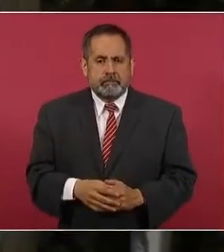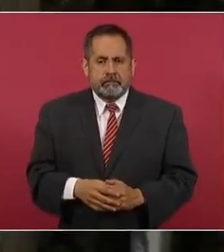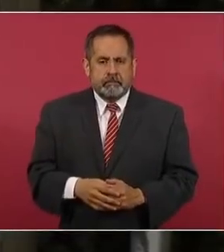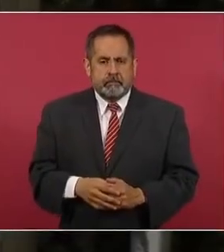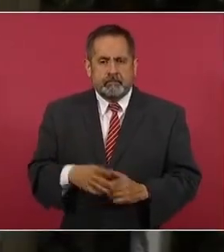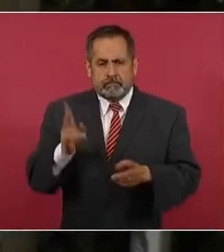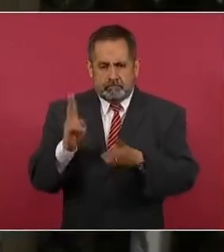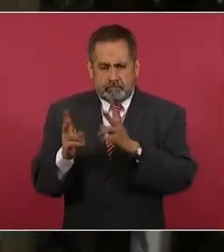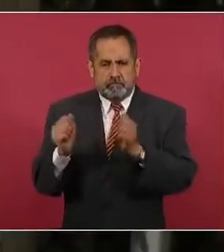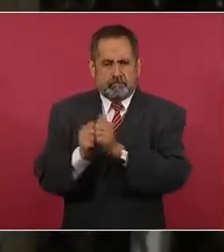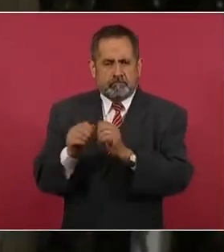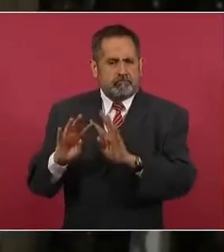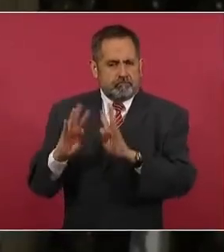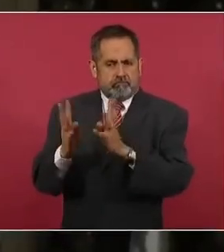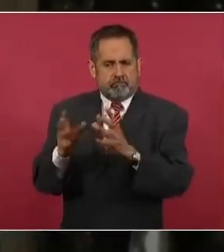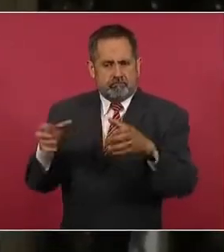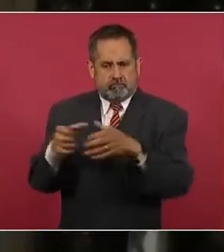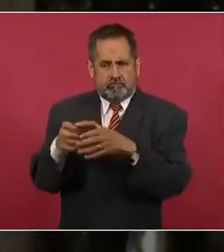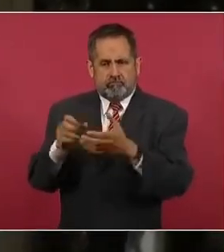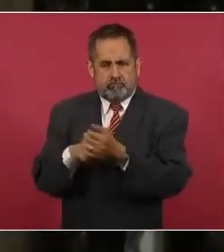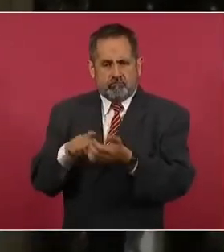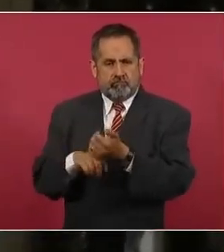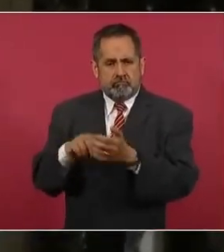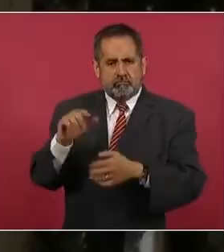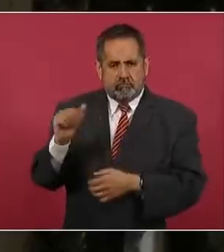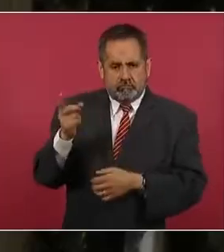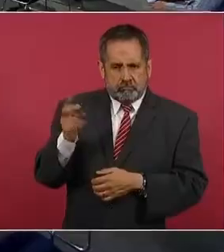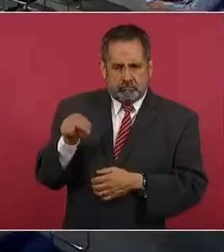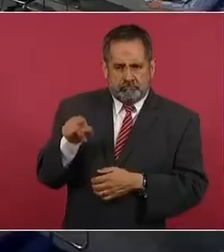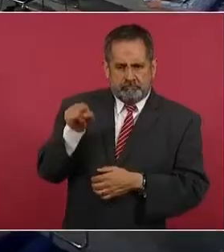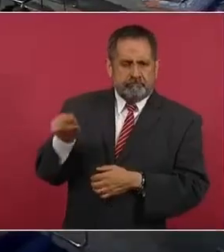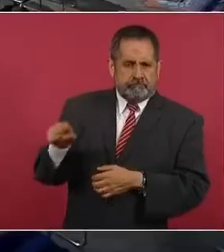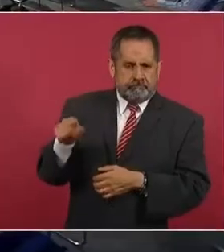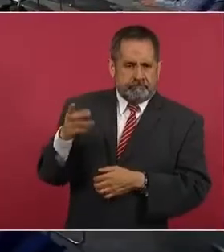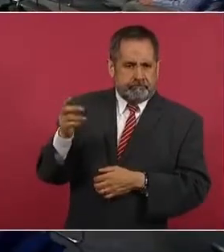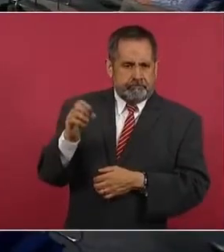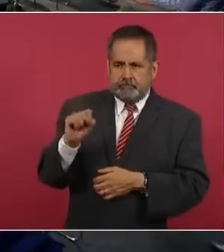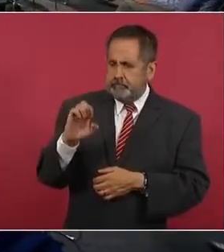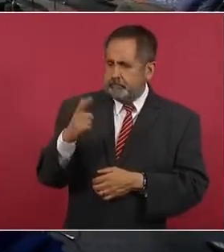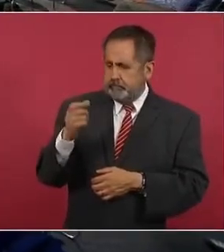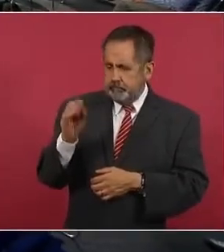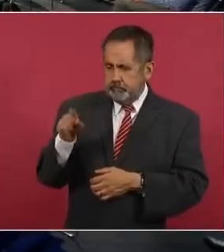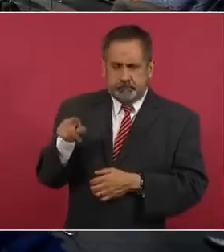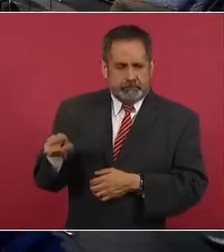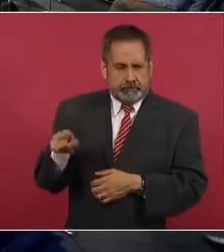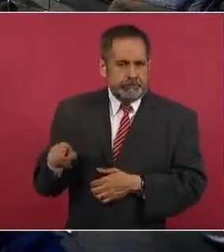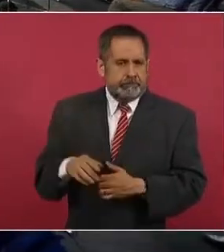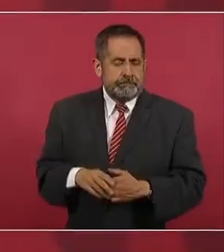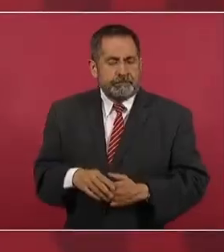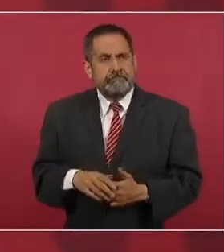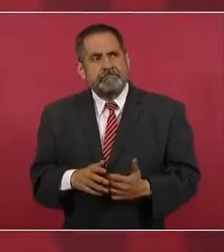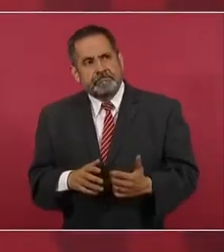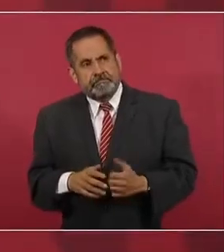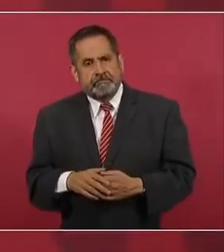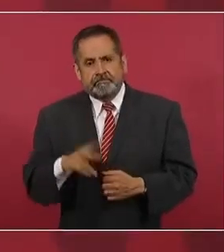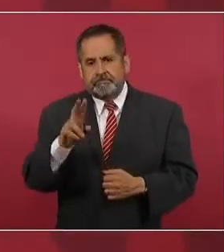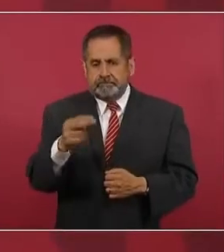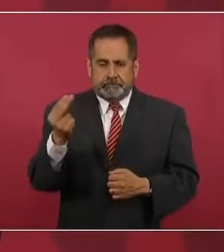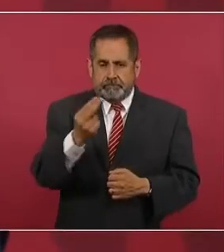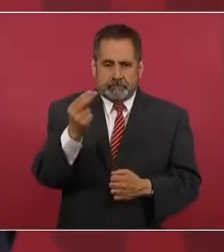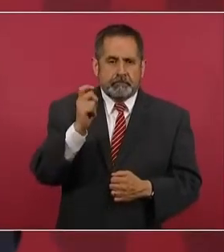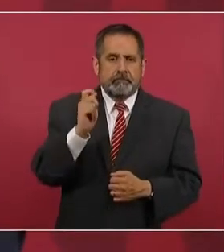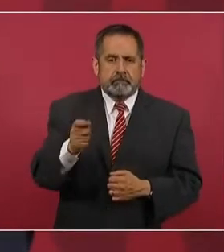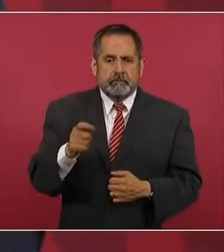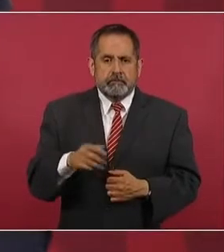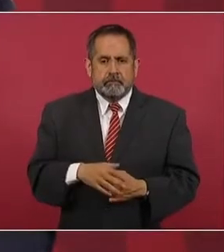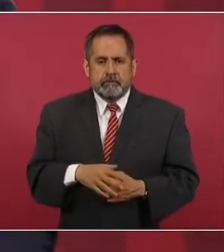los reciba a ellos y va a ser necesario el